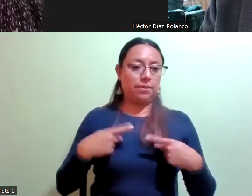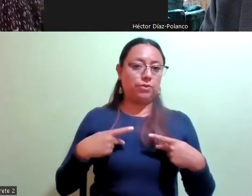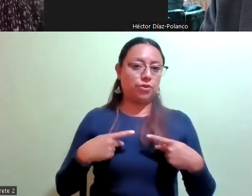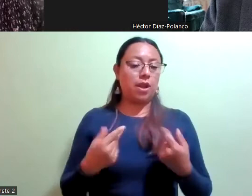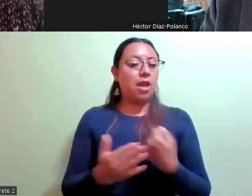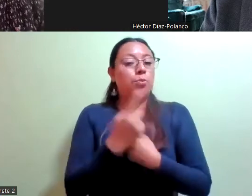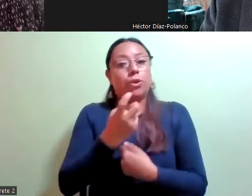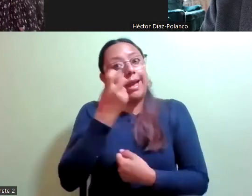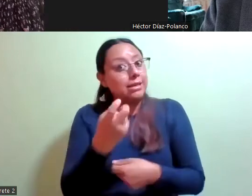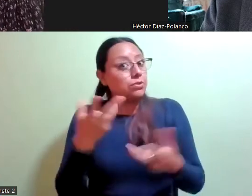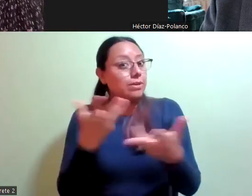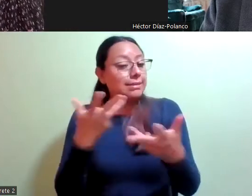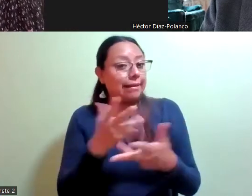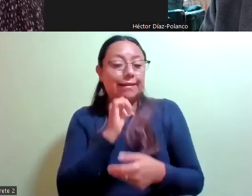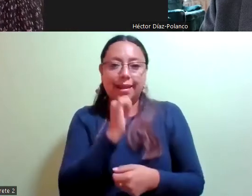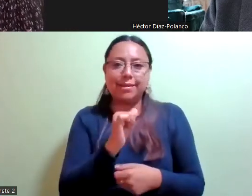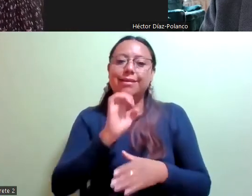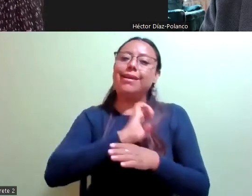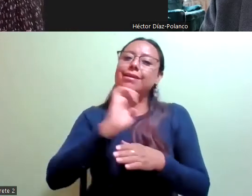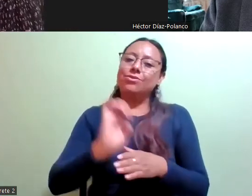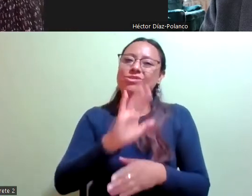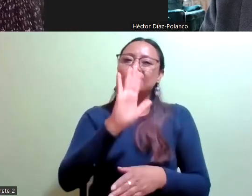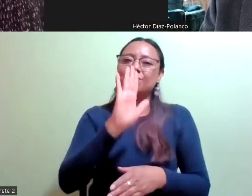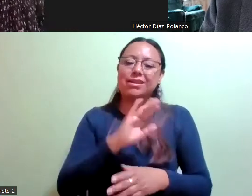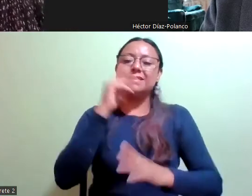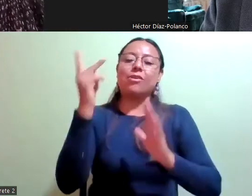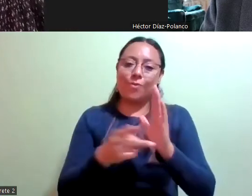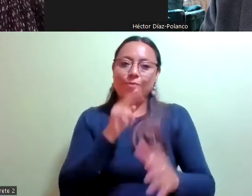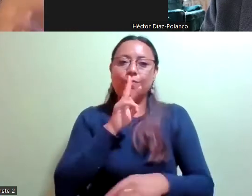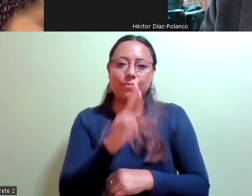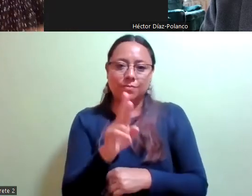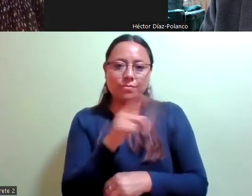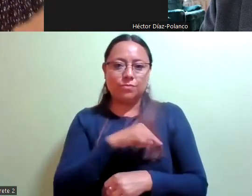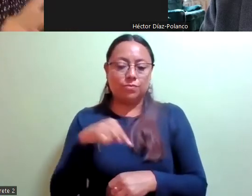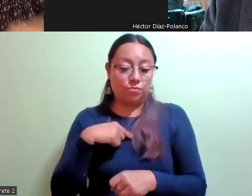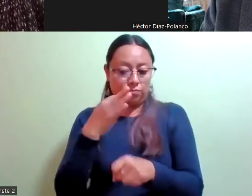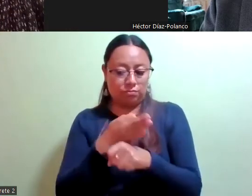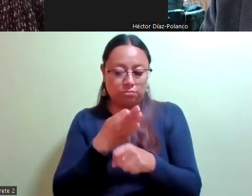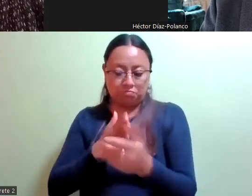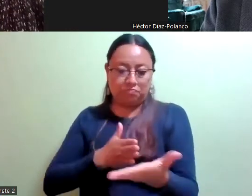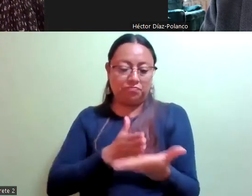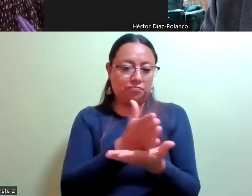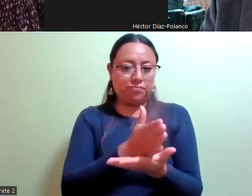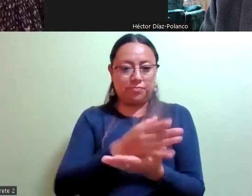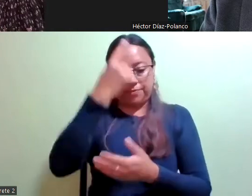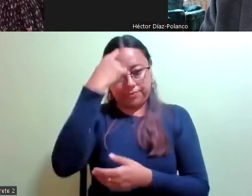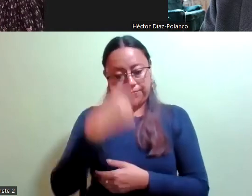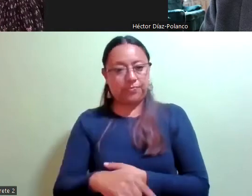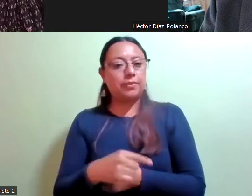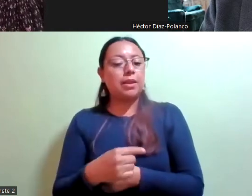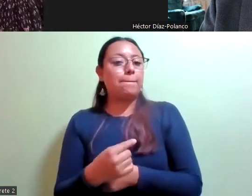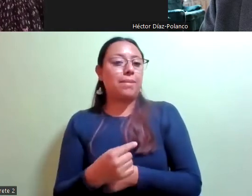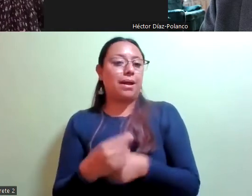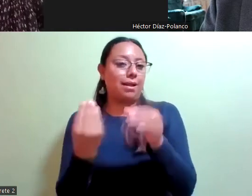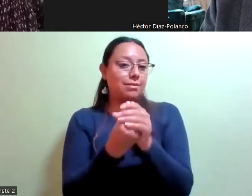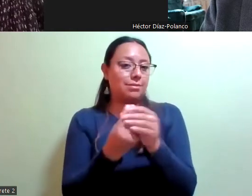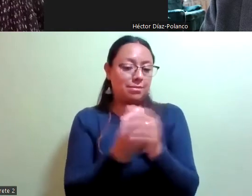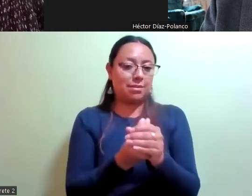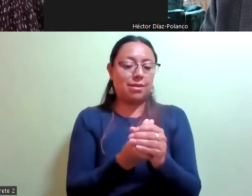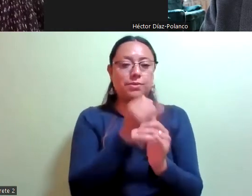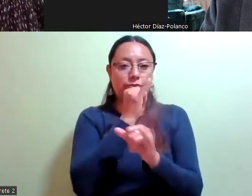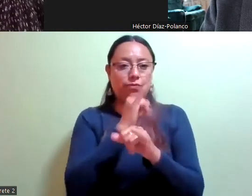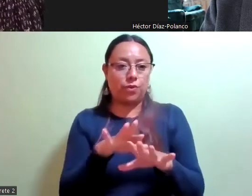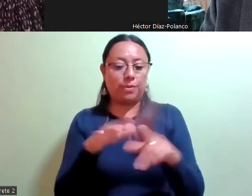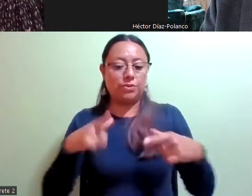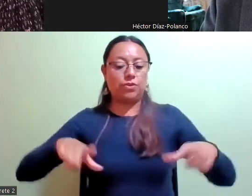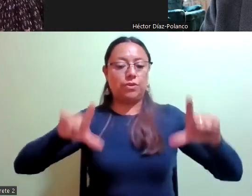estaremos reiterando la respuesta, que es no tenemos los accesos a las llaves de información de la página de la